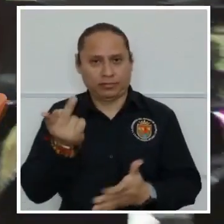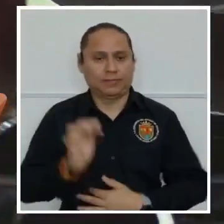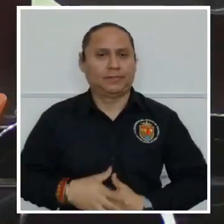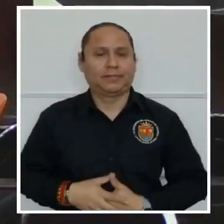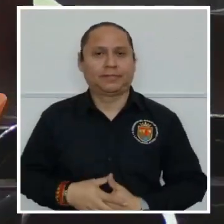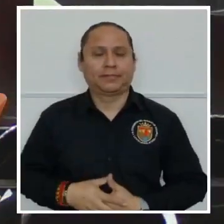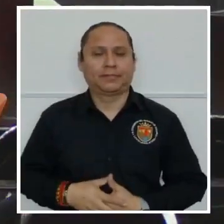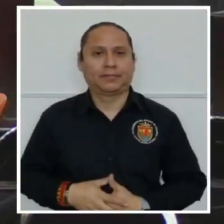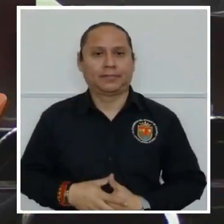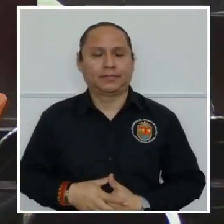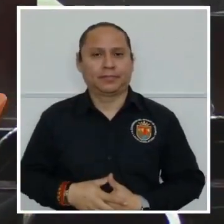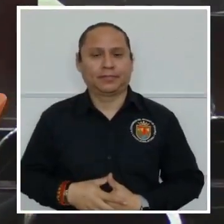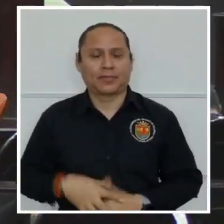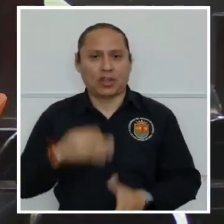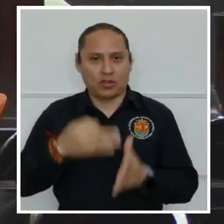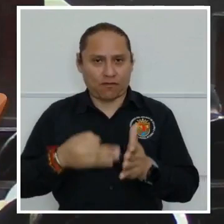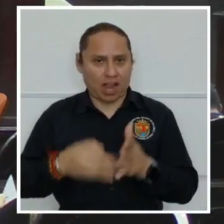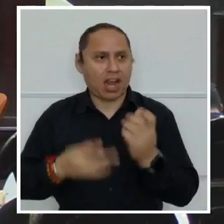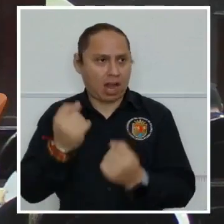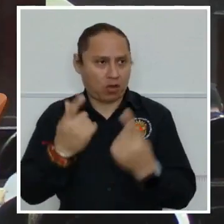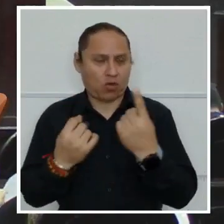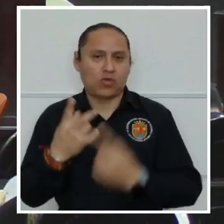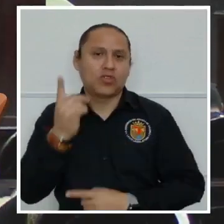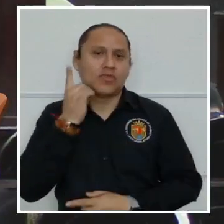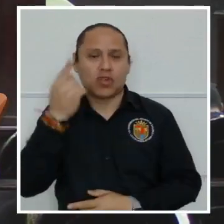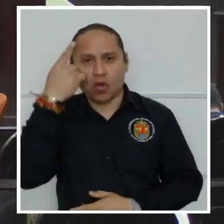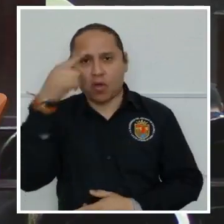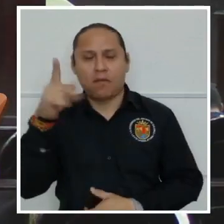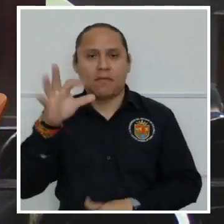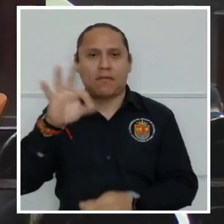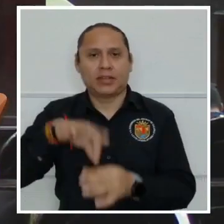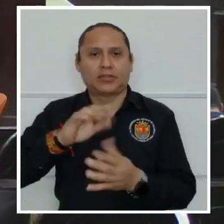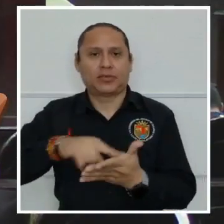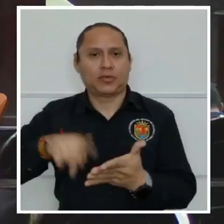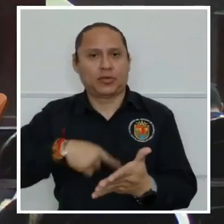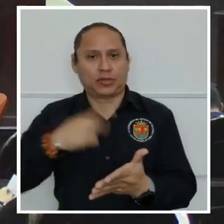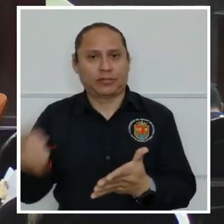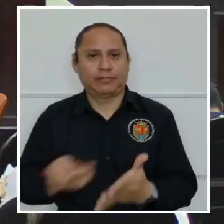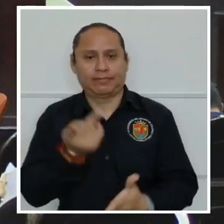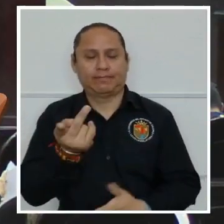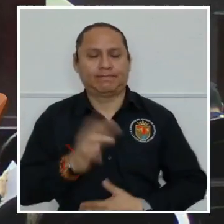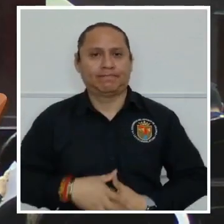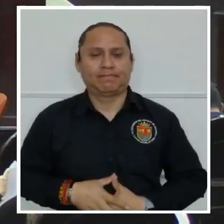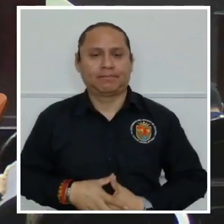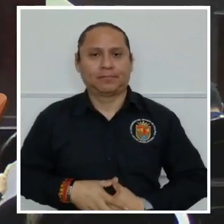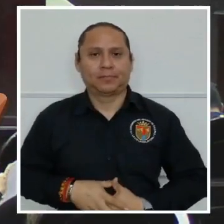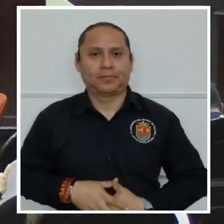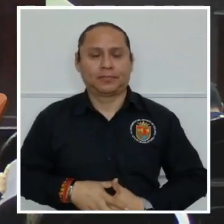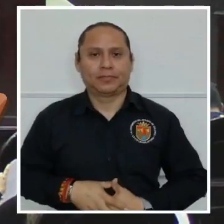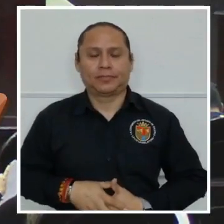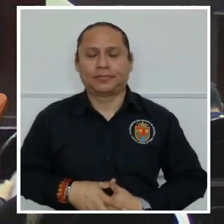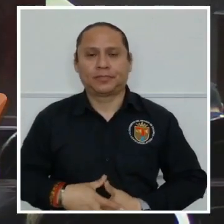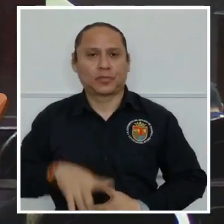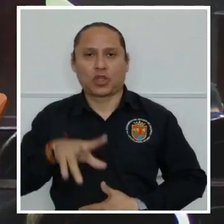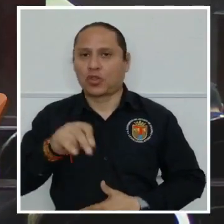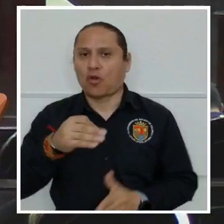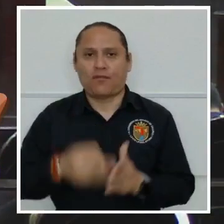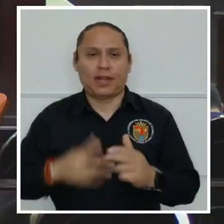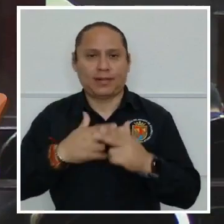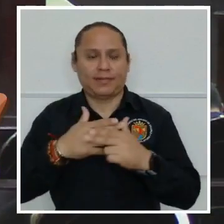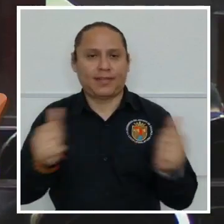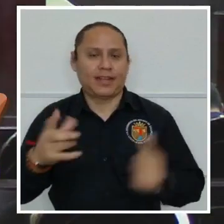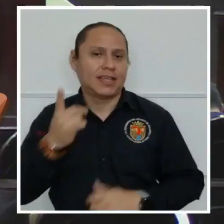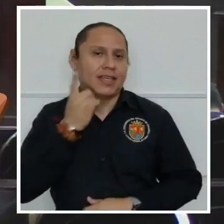pregunta a la Honorable Asamblea si falta algún legislador por emitir su voto. No falta